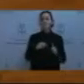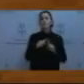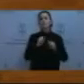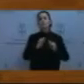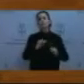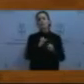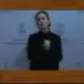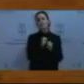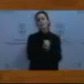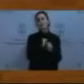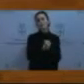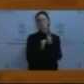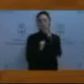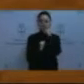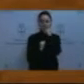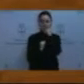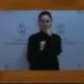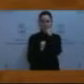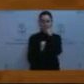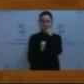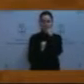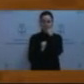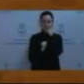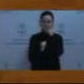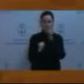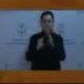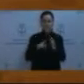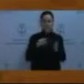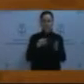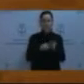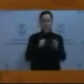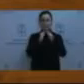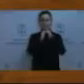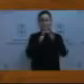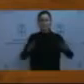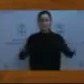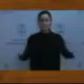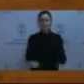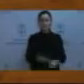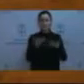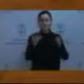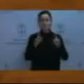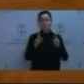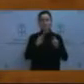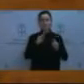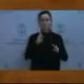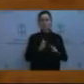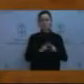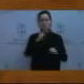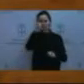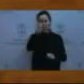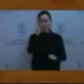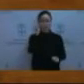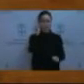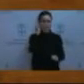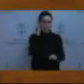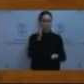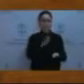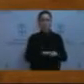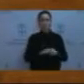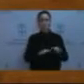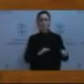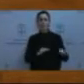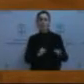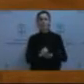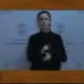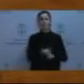hasta han realizado un plan de divulgación y promoción de la titularidad compartida de las explotaciones